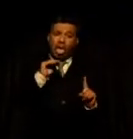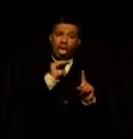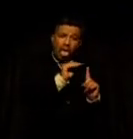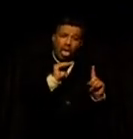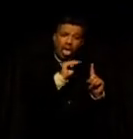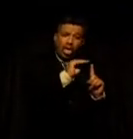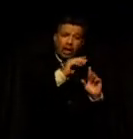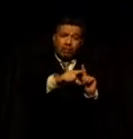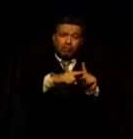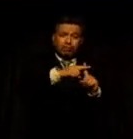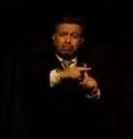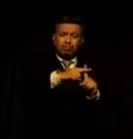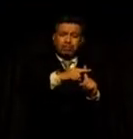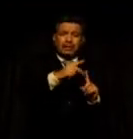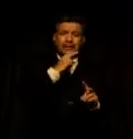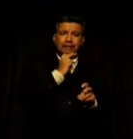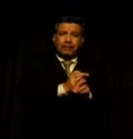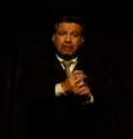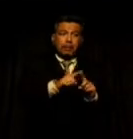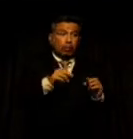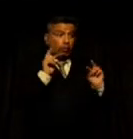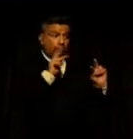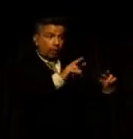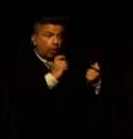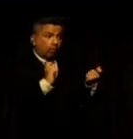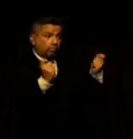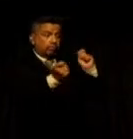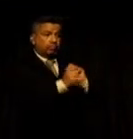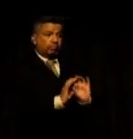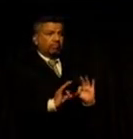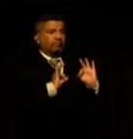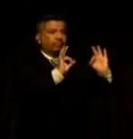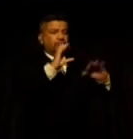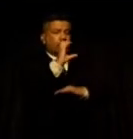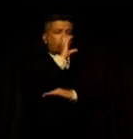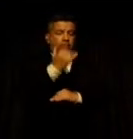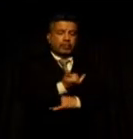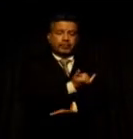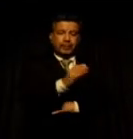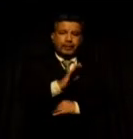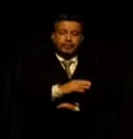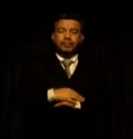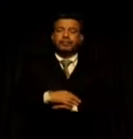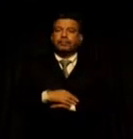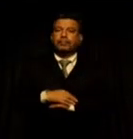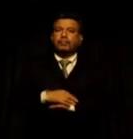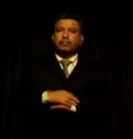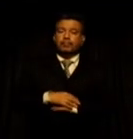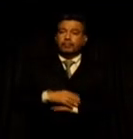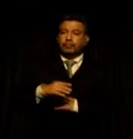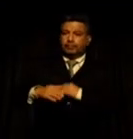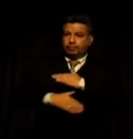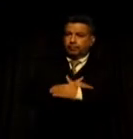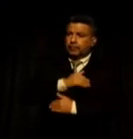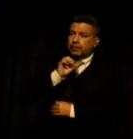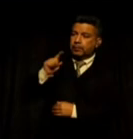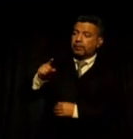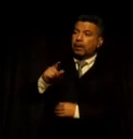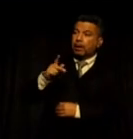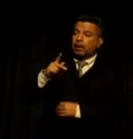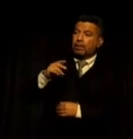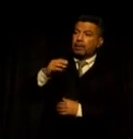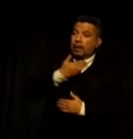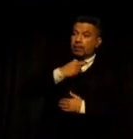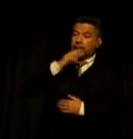una forma positiva así que es excelente ver eso pasando en colombia presidente y así como el caso de